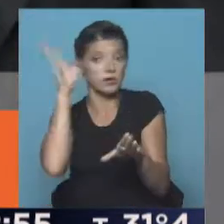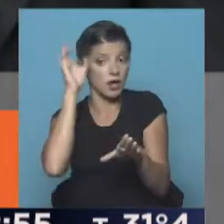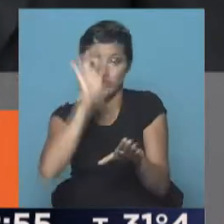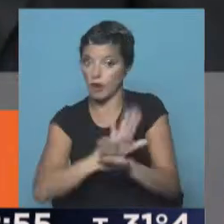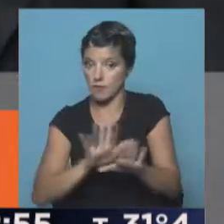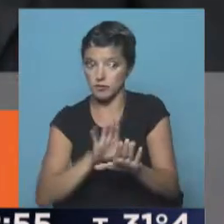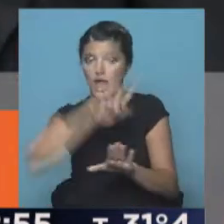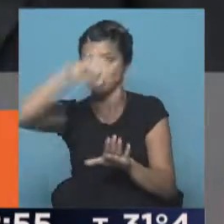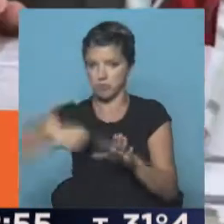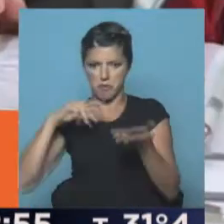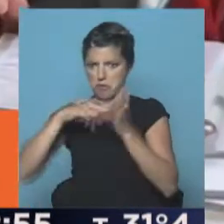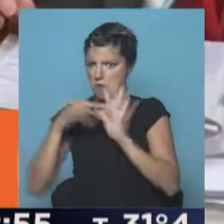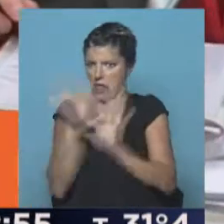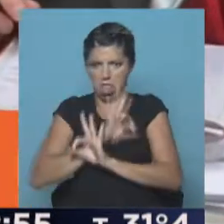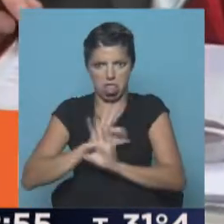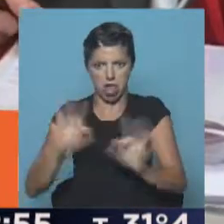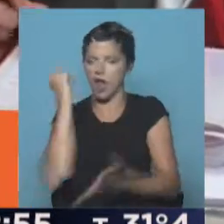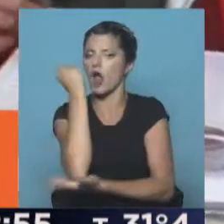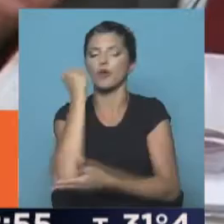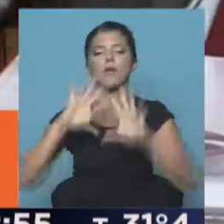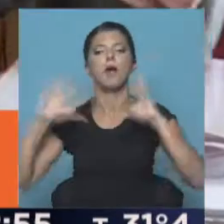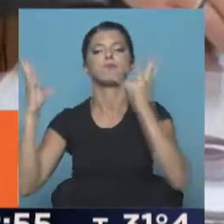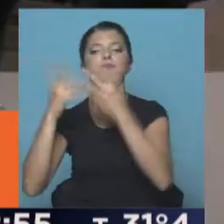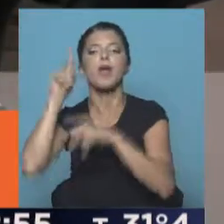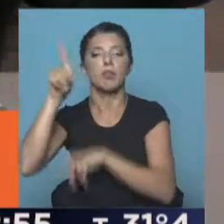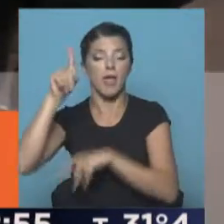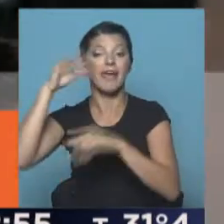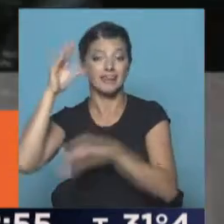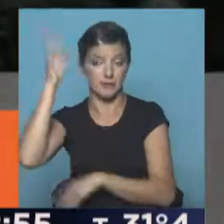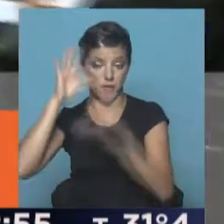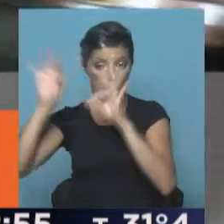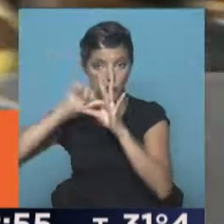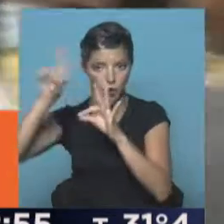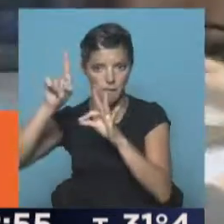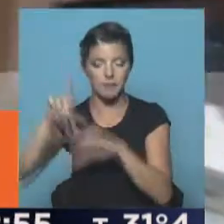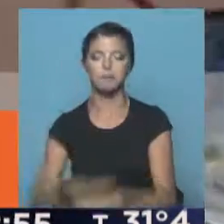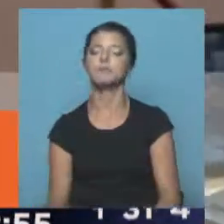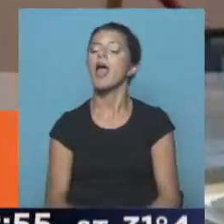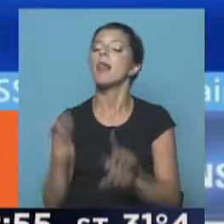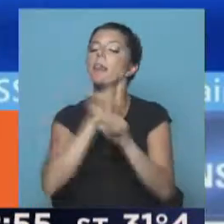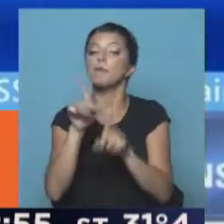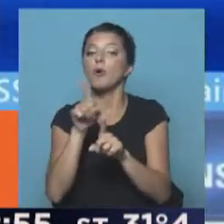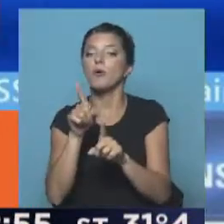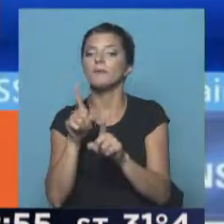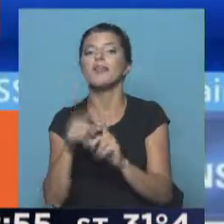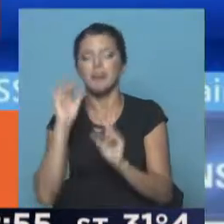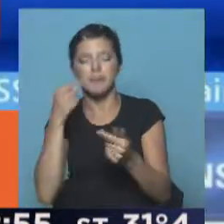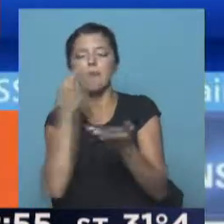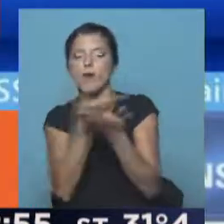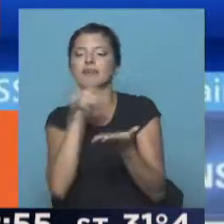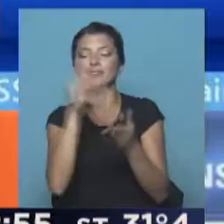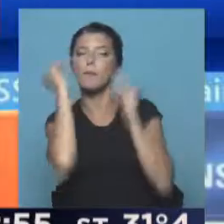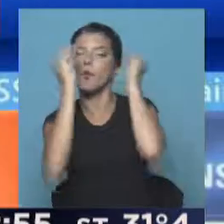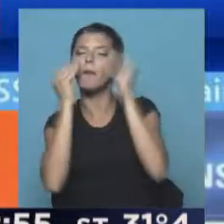esto no perjudicará la economía del bloque. Tampoco disimulan que sus preocupaciones pasan más por las